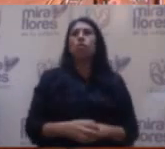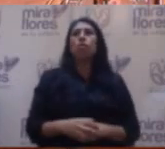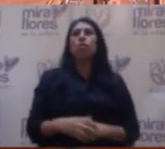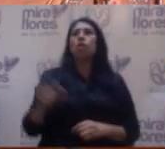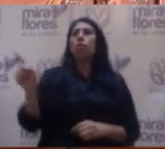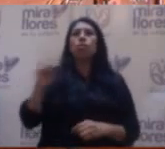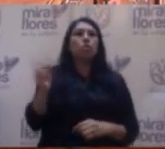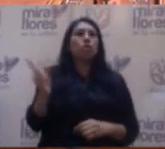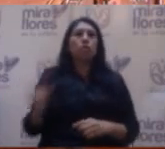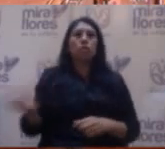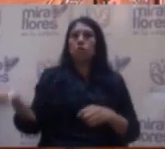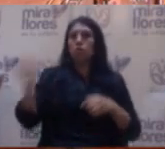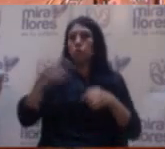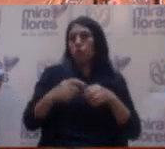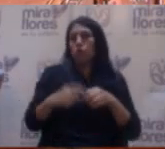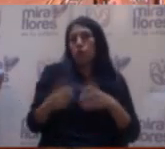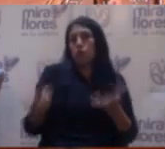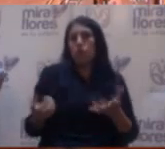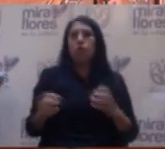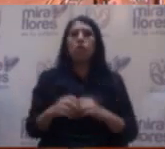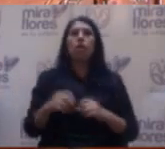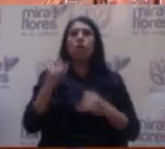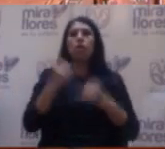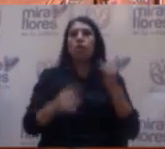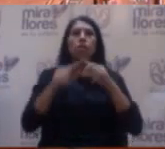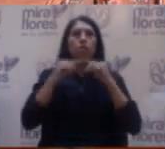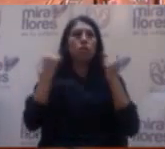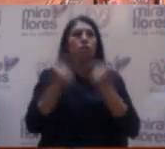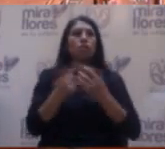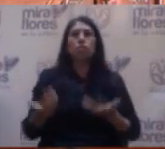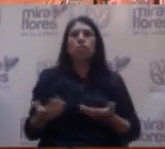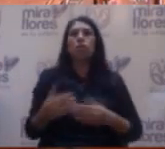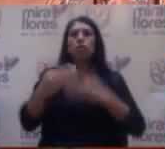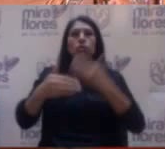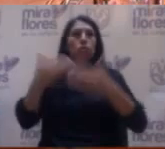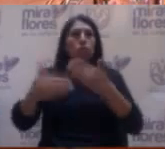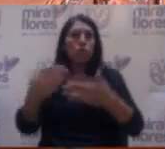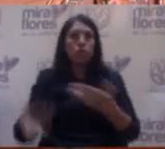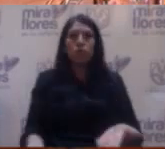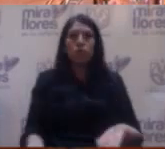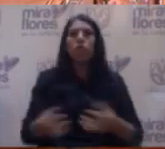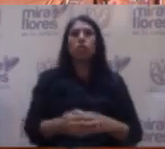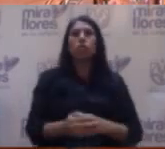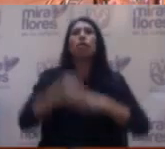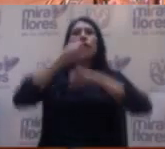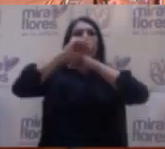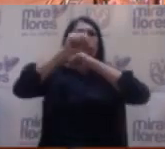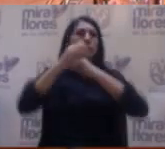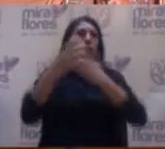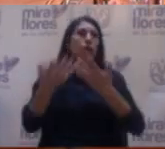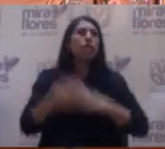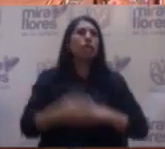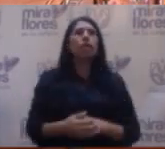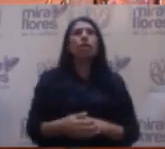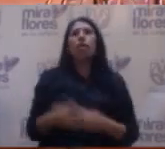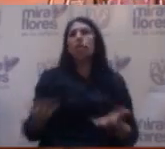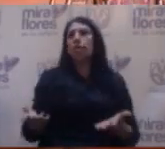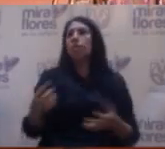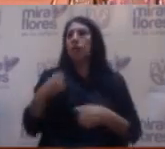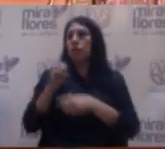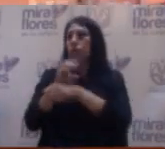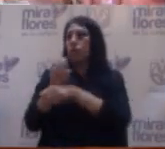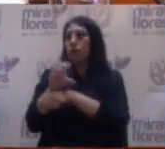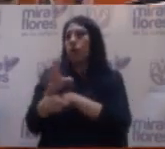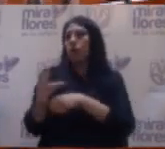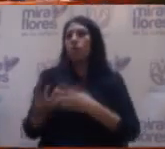la última comisión, pero se va a hacer todo un proceso de una campaña contra los ruidos, ¿no? Y van a tomar nuestras sugerencias.